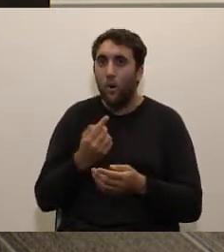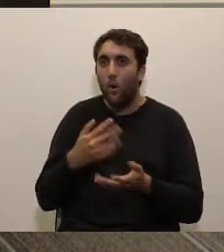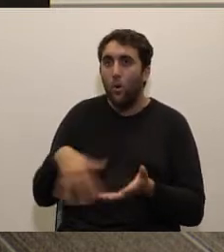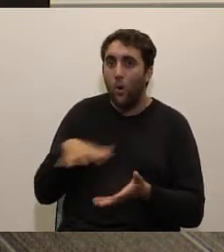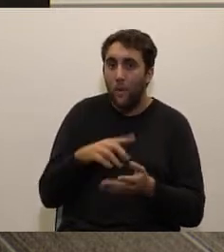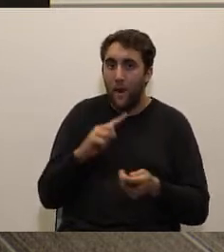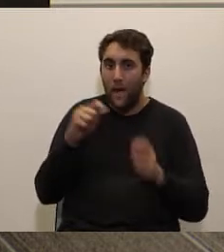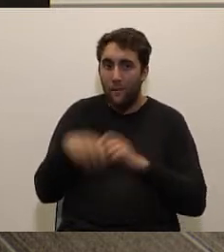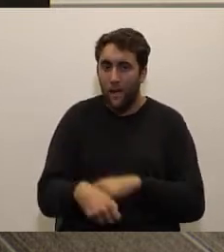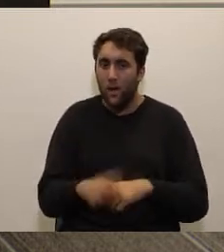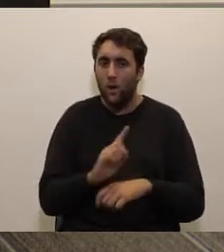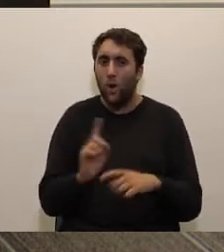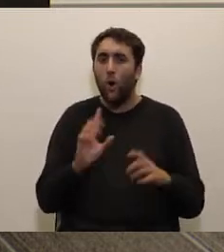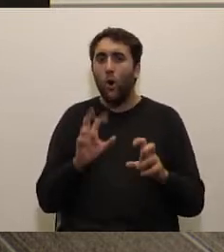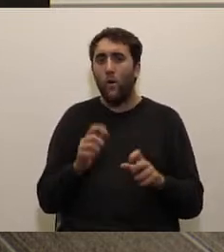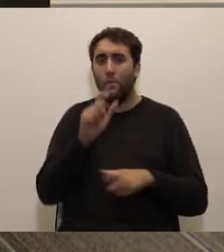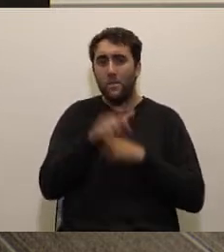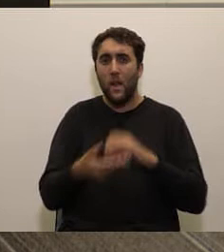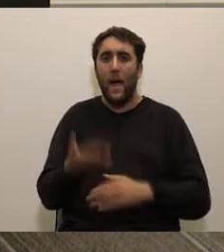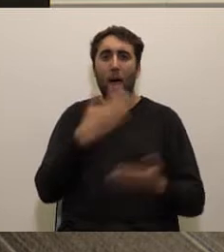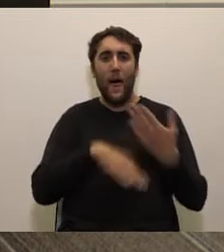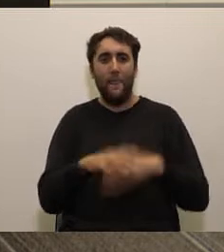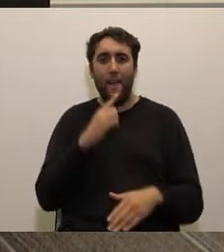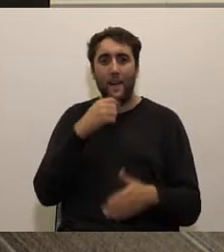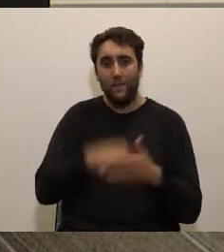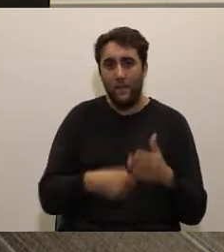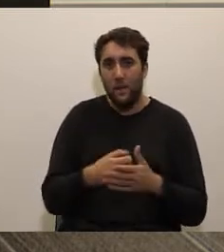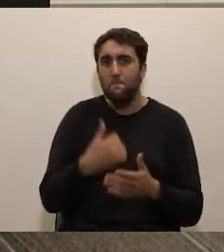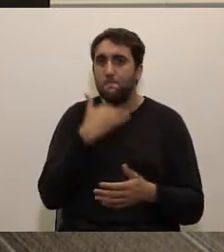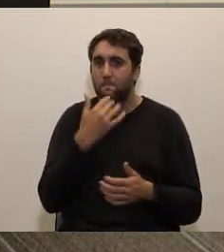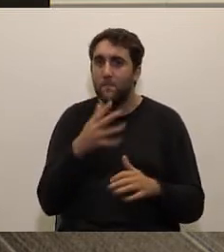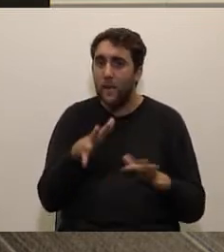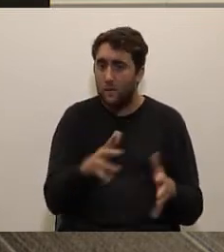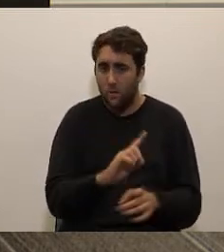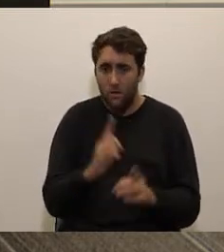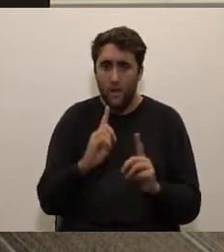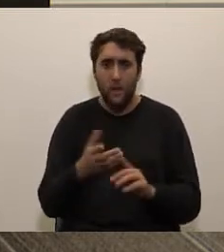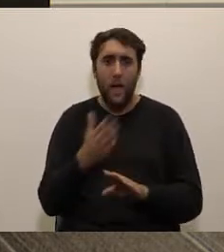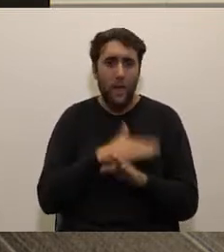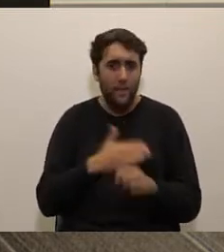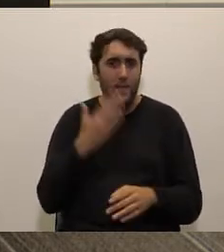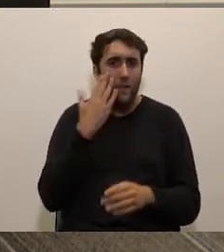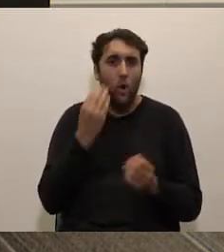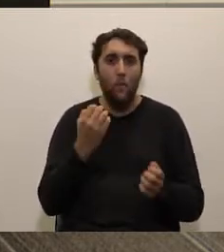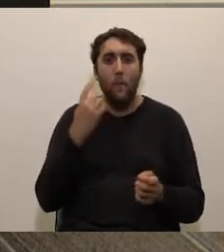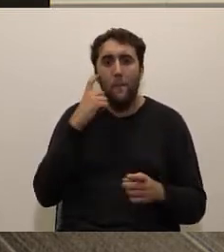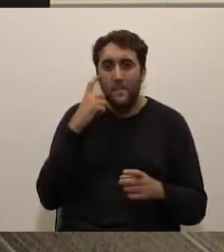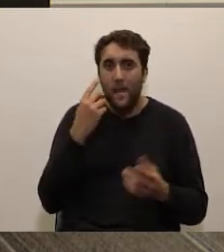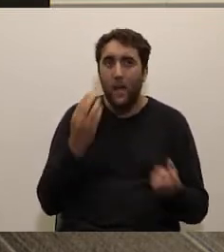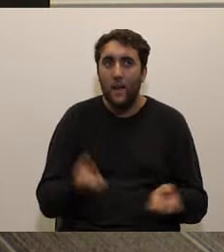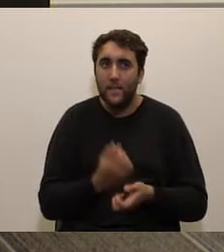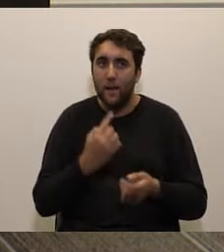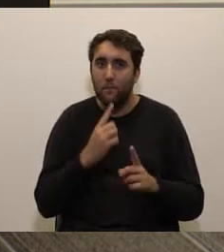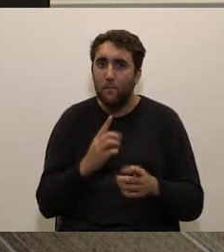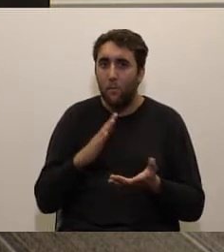digo que los activistas que no conocieron lo digital no lo tuvieran, porque también tenían desafíos sobre pensarse en su medio y también desafiar algunos de